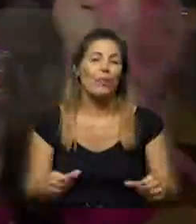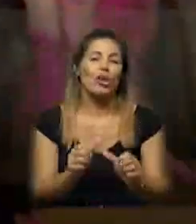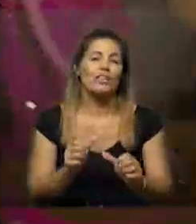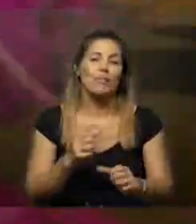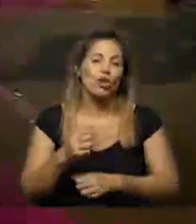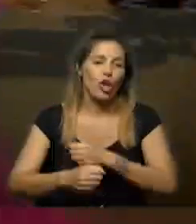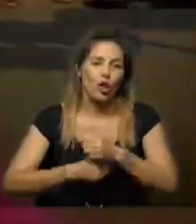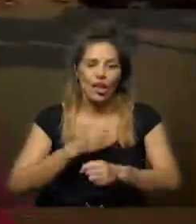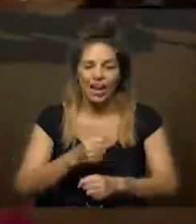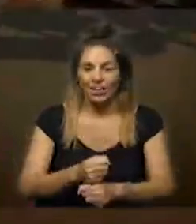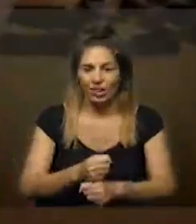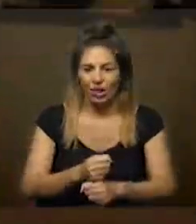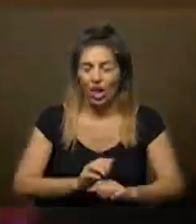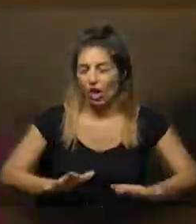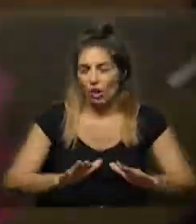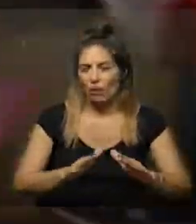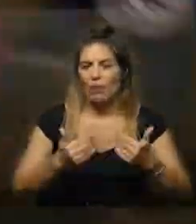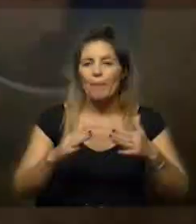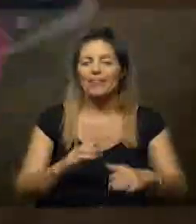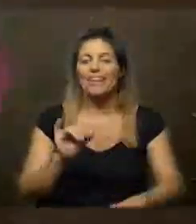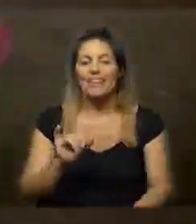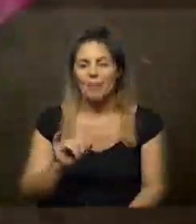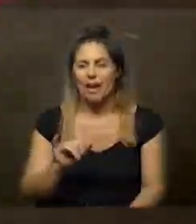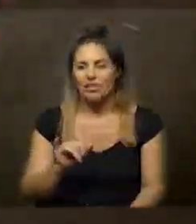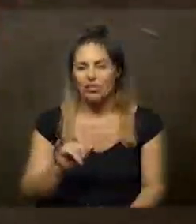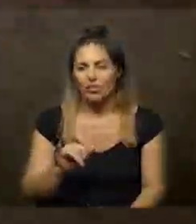año. O sea, nos preparamos a partir de mayo,